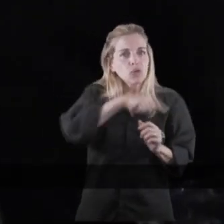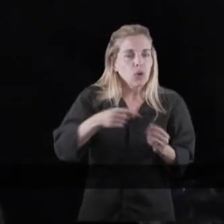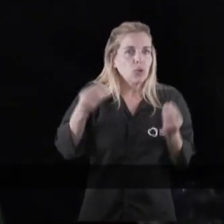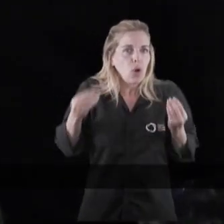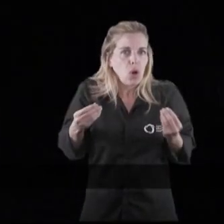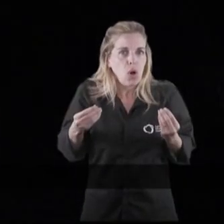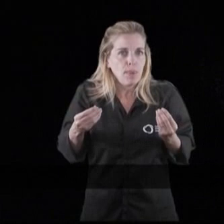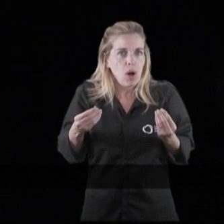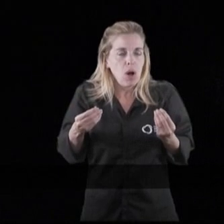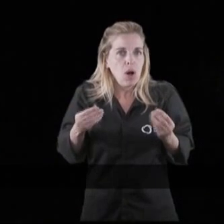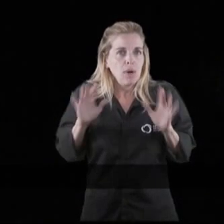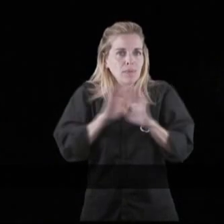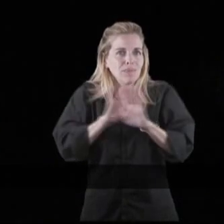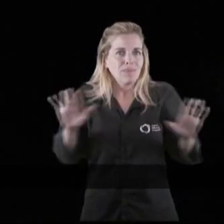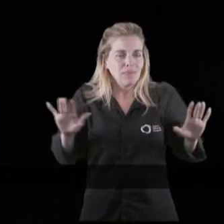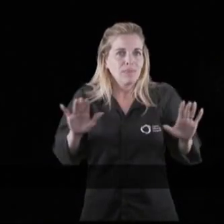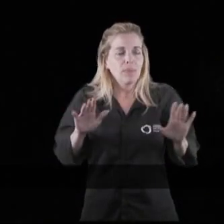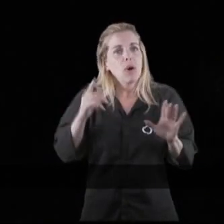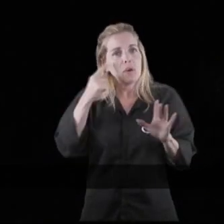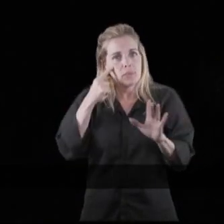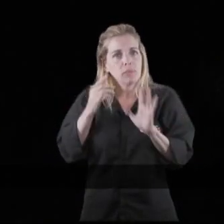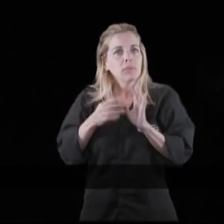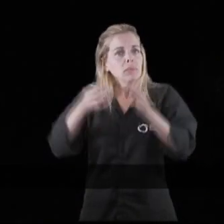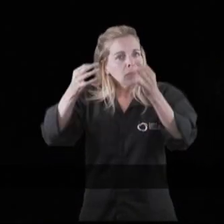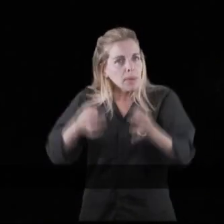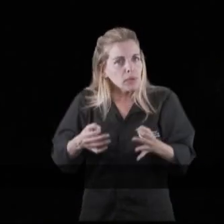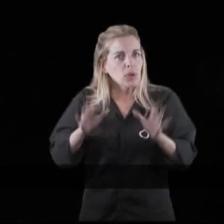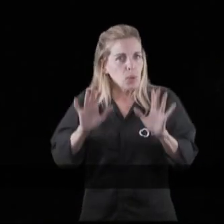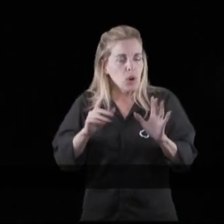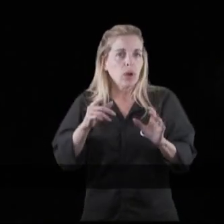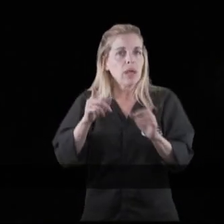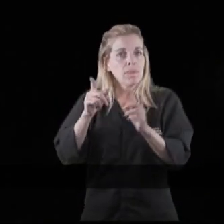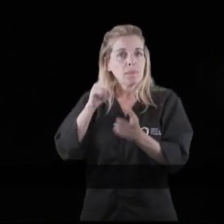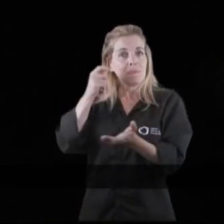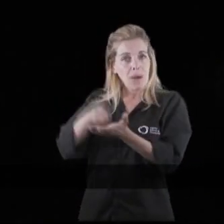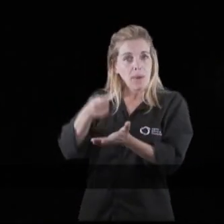garantizándonos que no detenga el crecimiento el acuerdo que hiciéramos con el fondo.